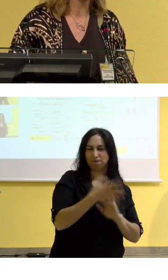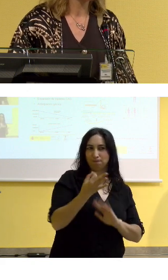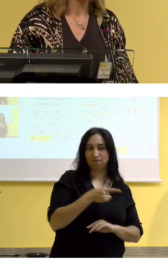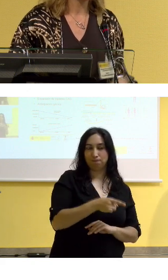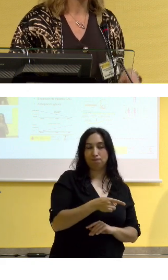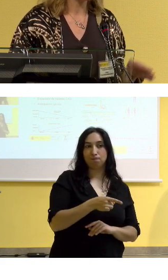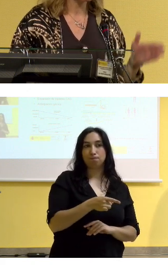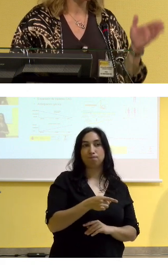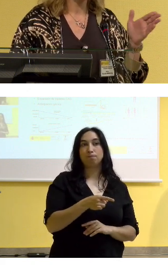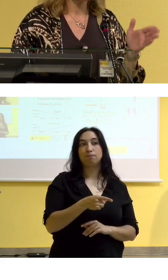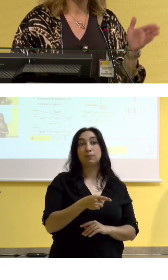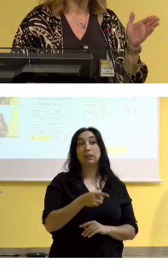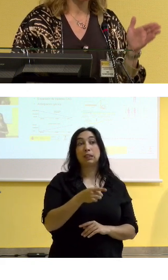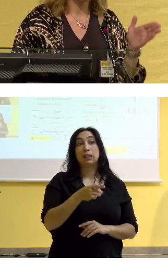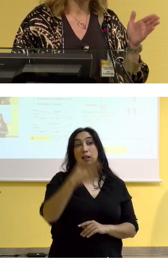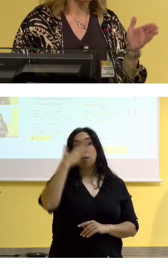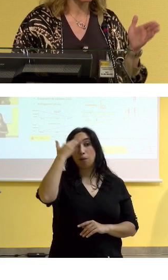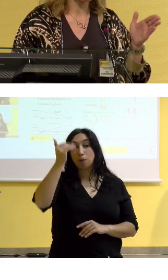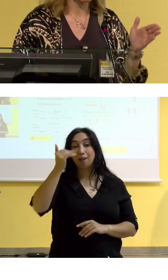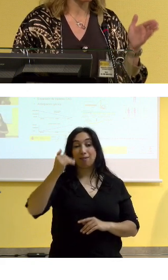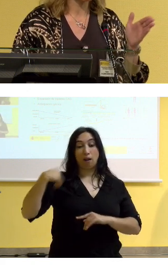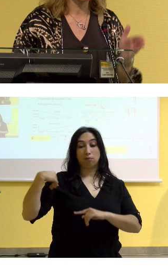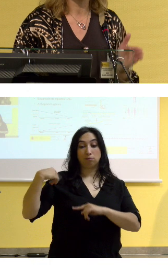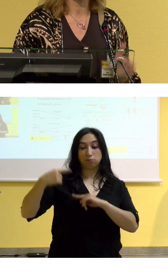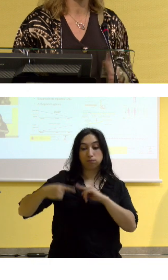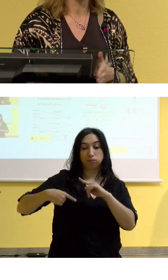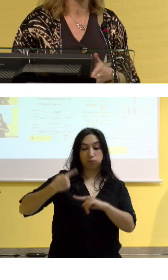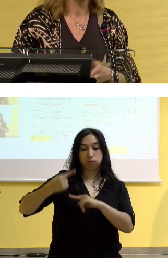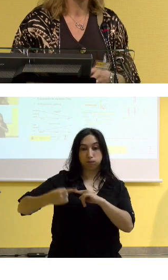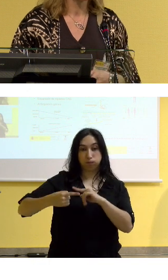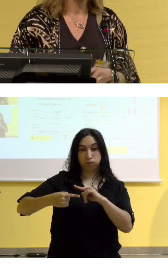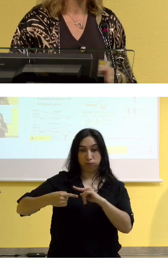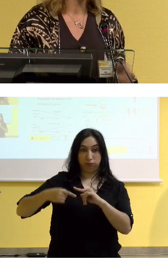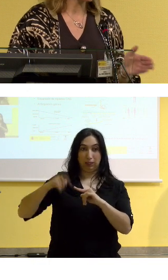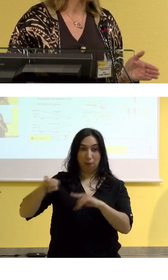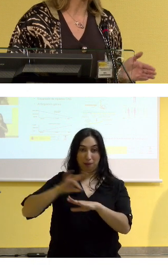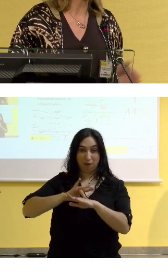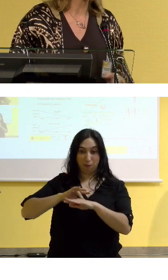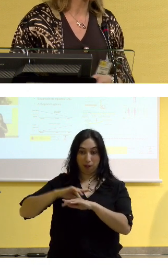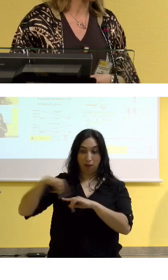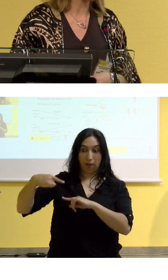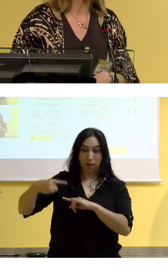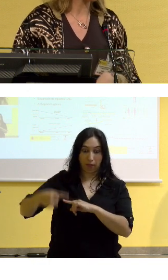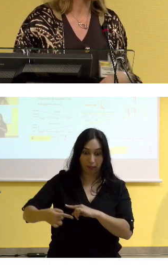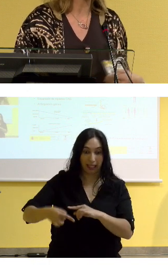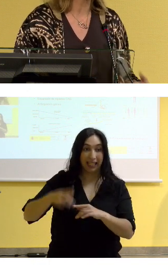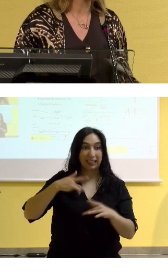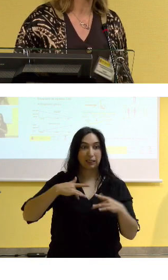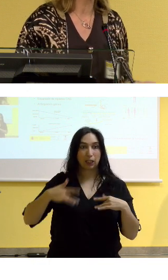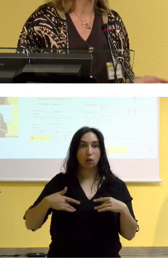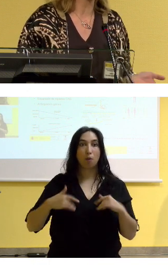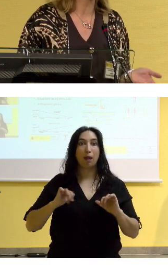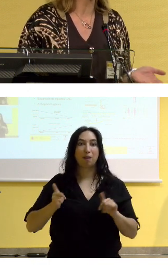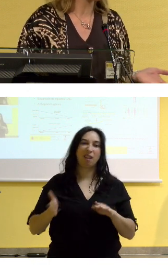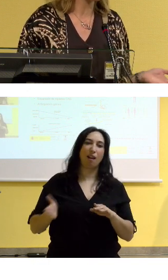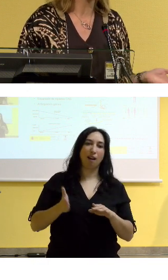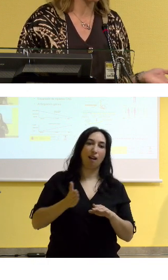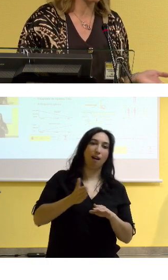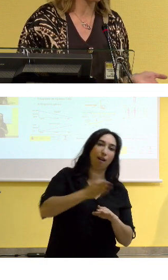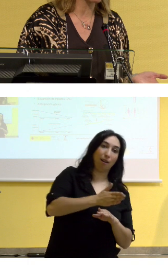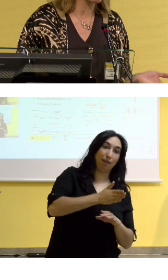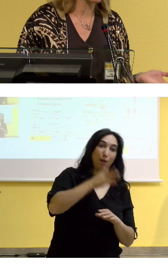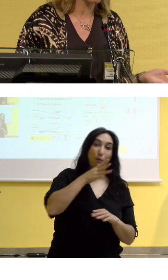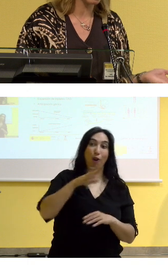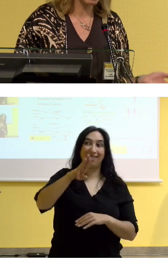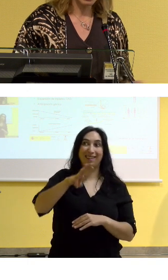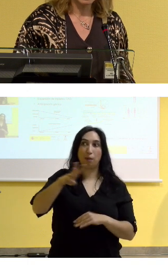significa que a medida que se va transmitiendo de generación en generación, los síntomas suelen comenzar antes porque la expansión de los